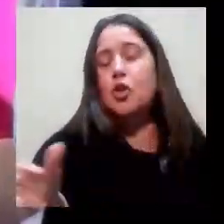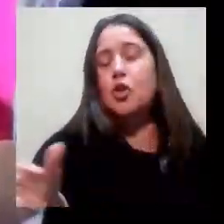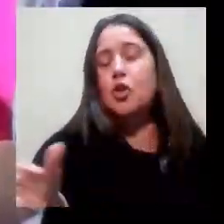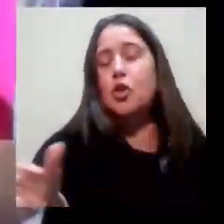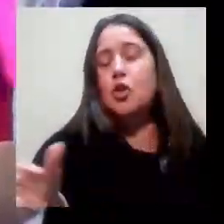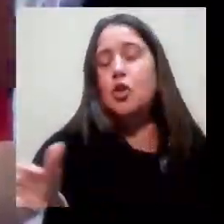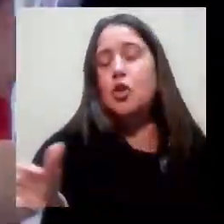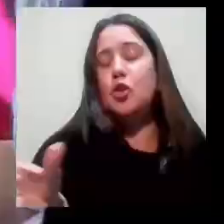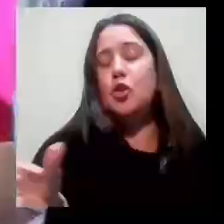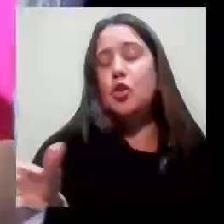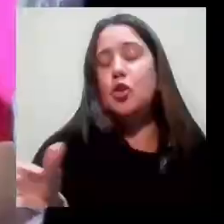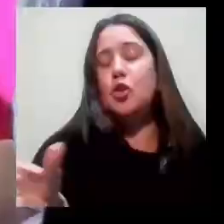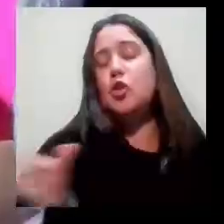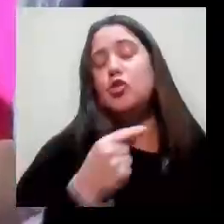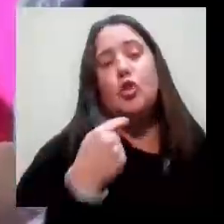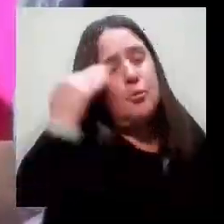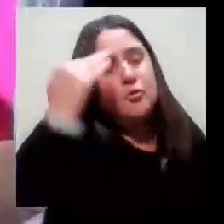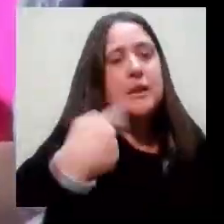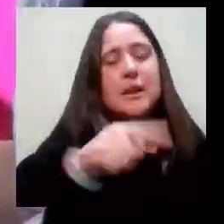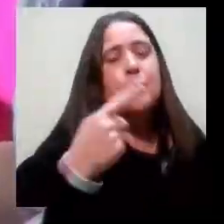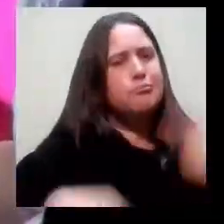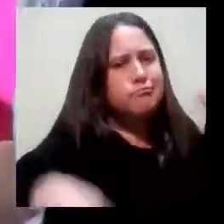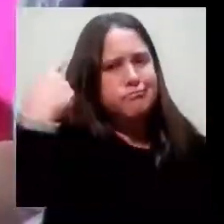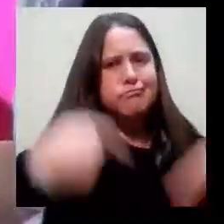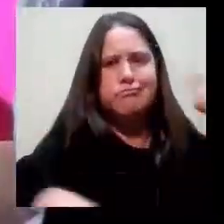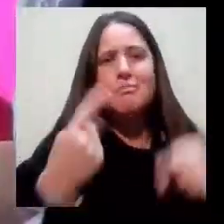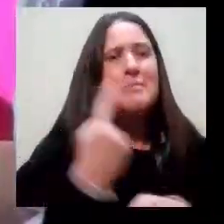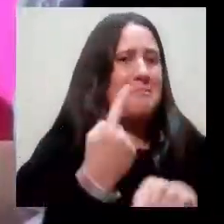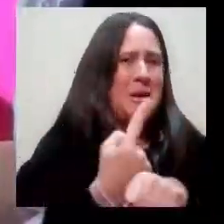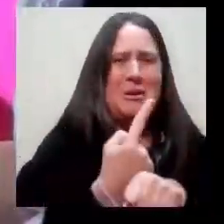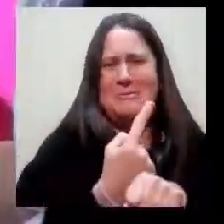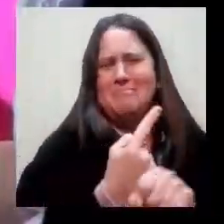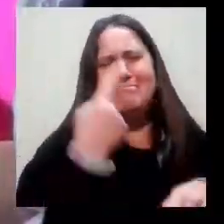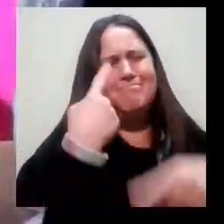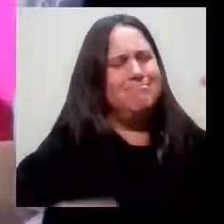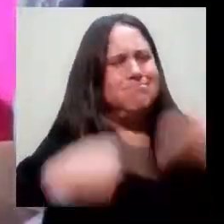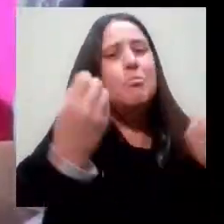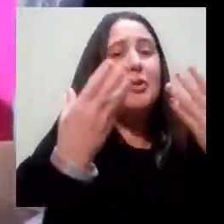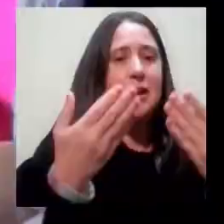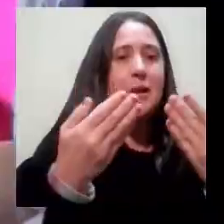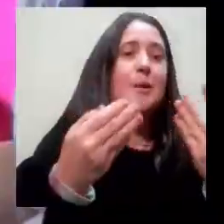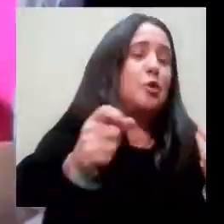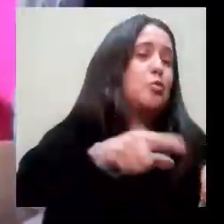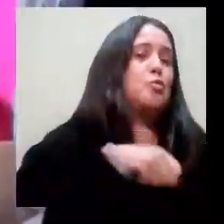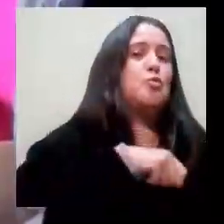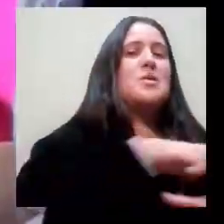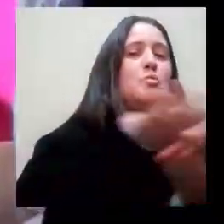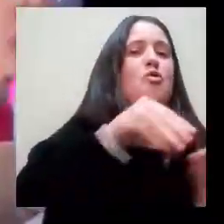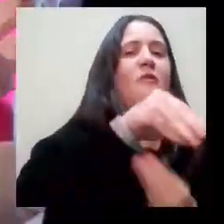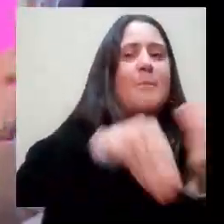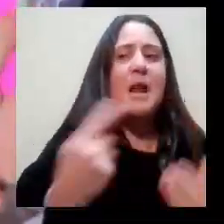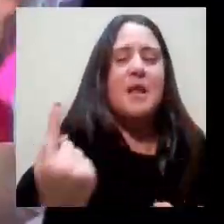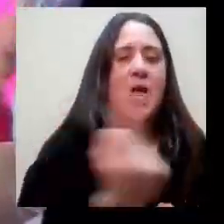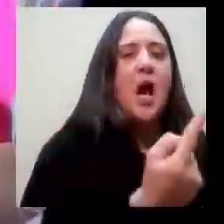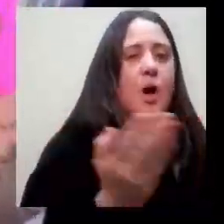hay grado más diverso que primero. ¿Por qué? Porque se basa justamente en el contexto familiar del estudiante. Vienen